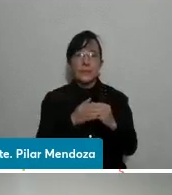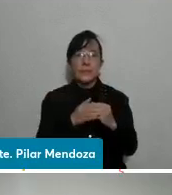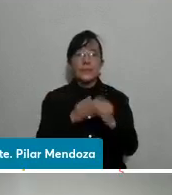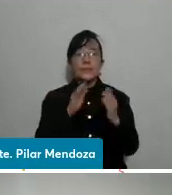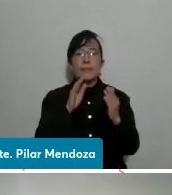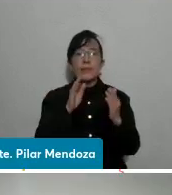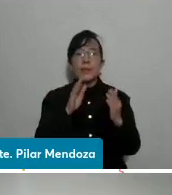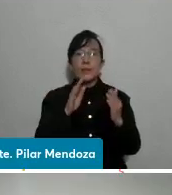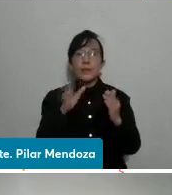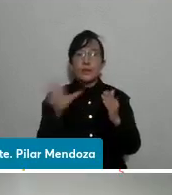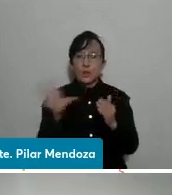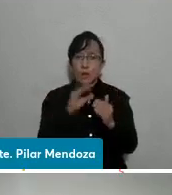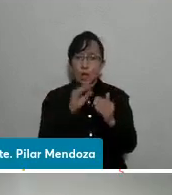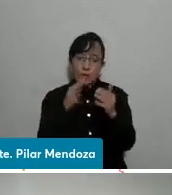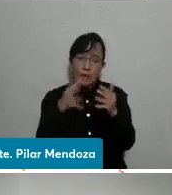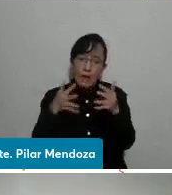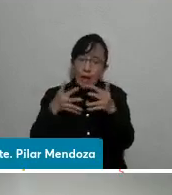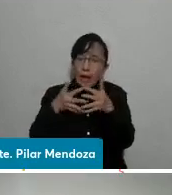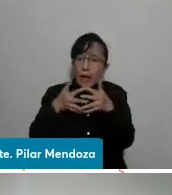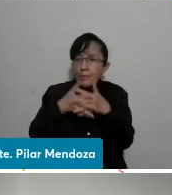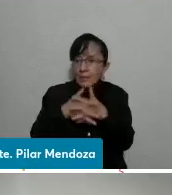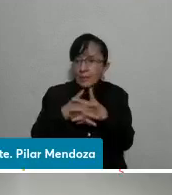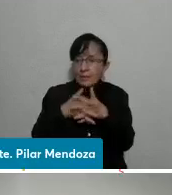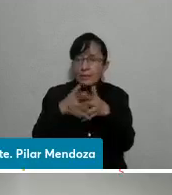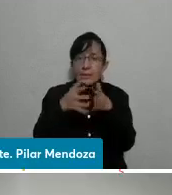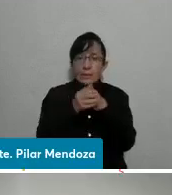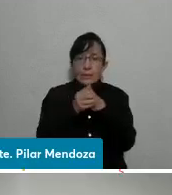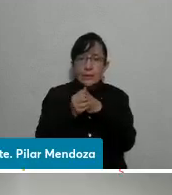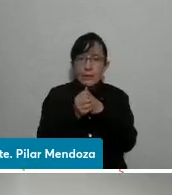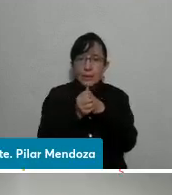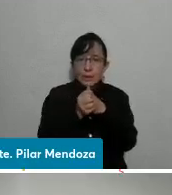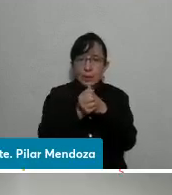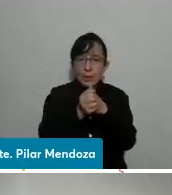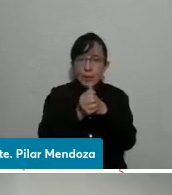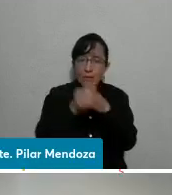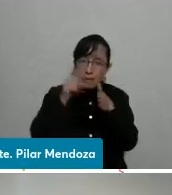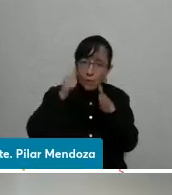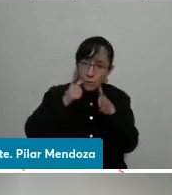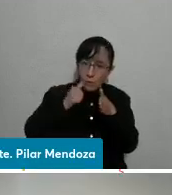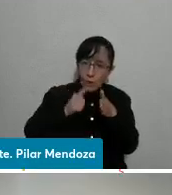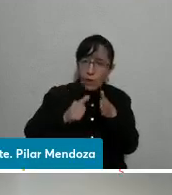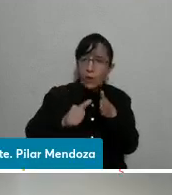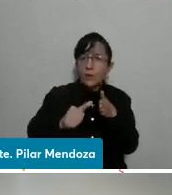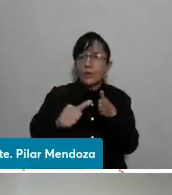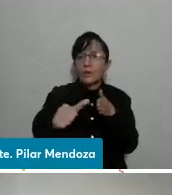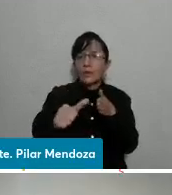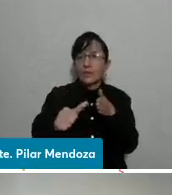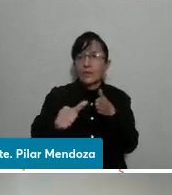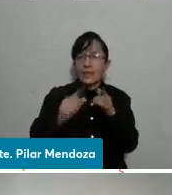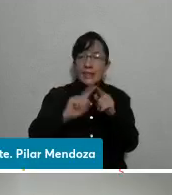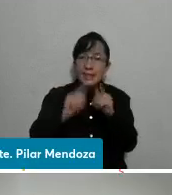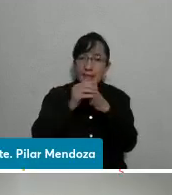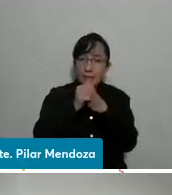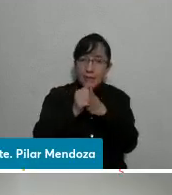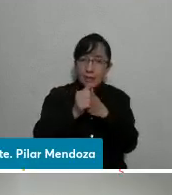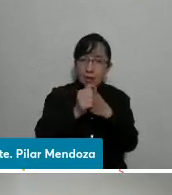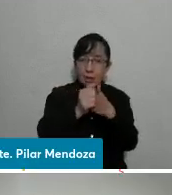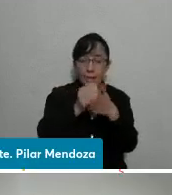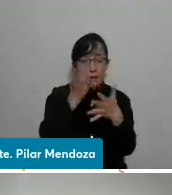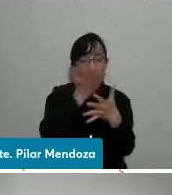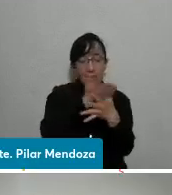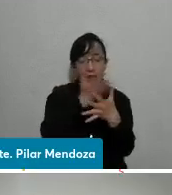estamos articulados pues a una metodología activa y pues esa metodología tiene unos momentos y en cada momento hay